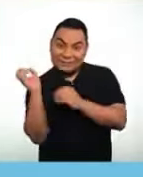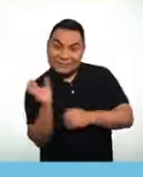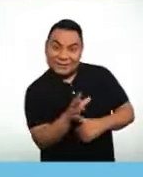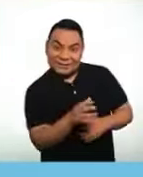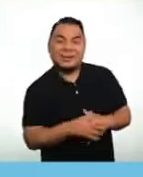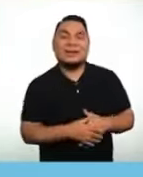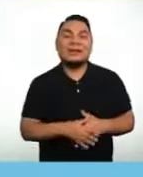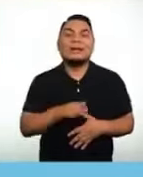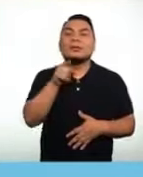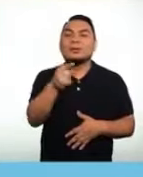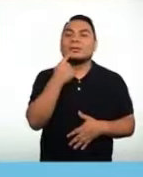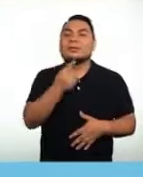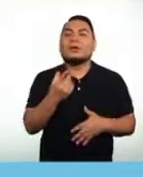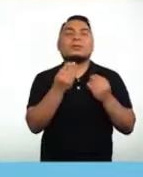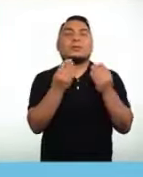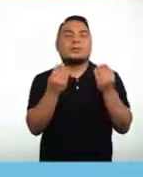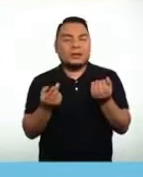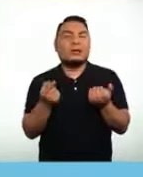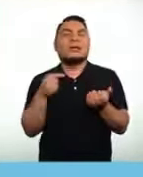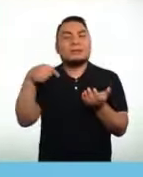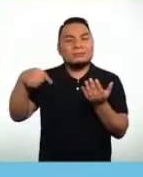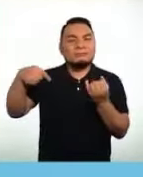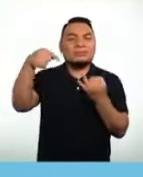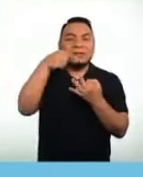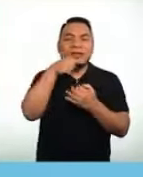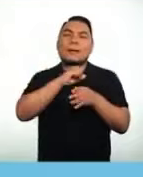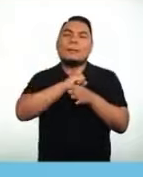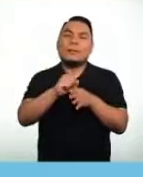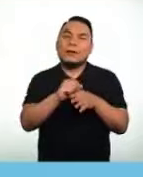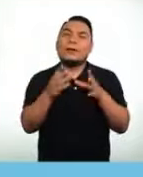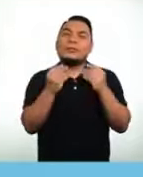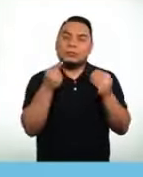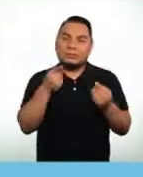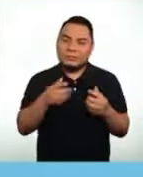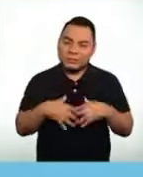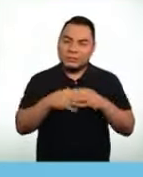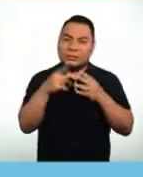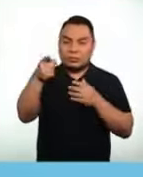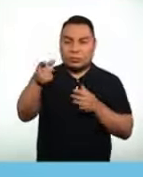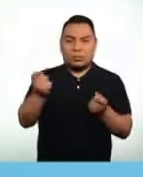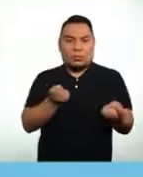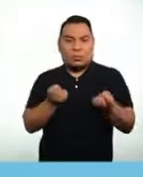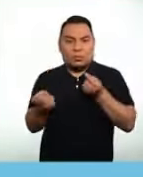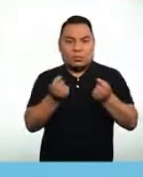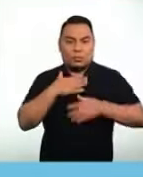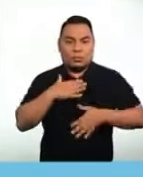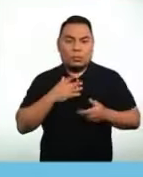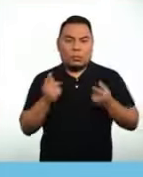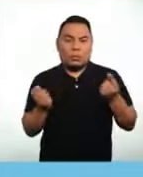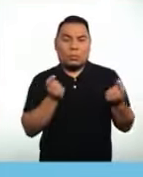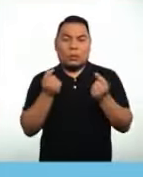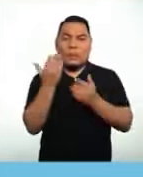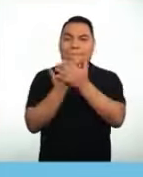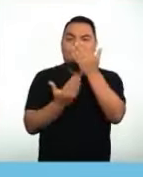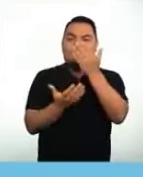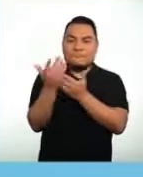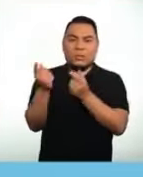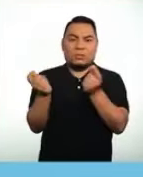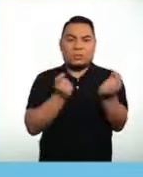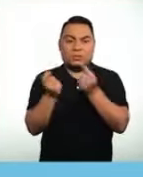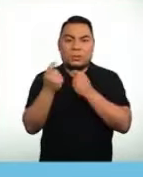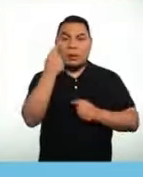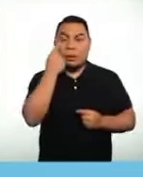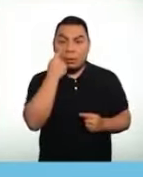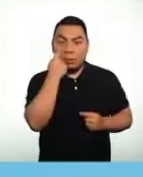intentarlo? Repitan varias veces, practicando mucho para fortalecer la coordinación